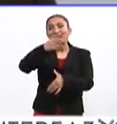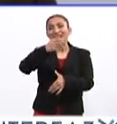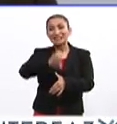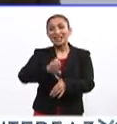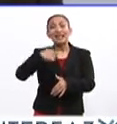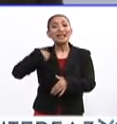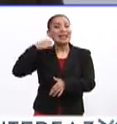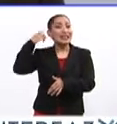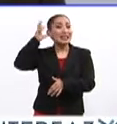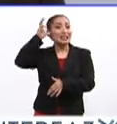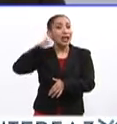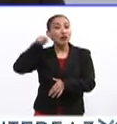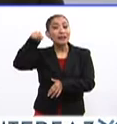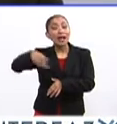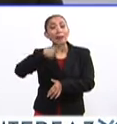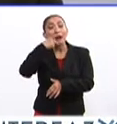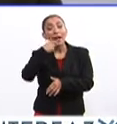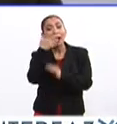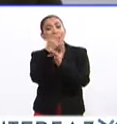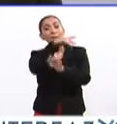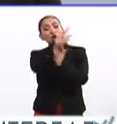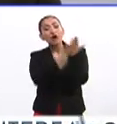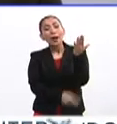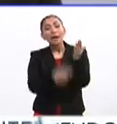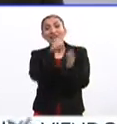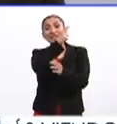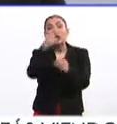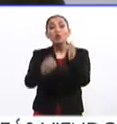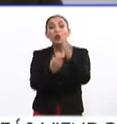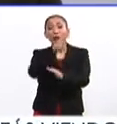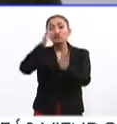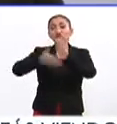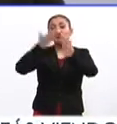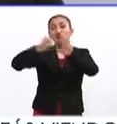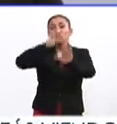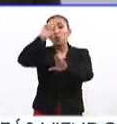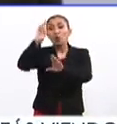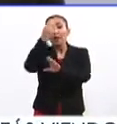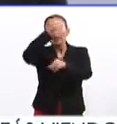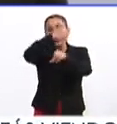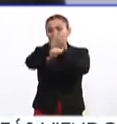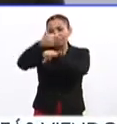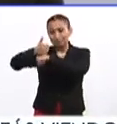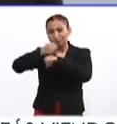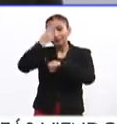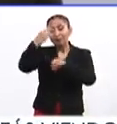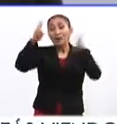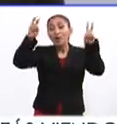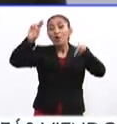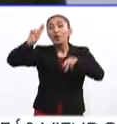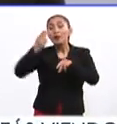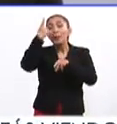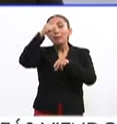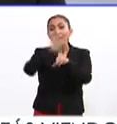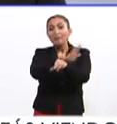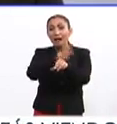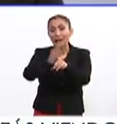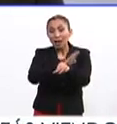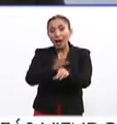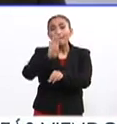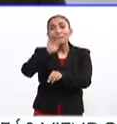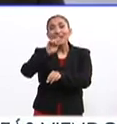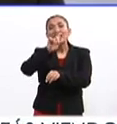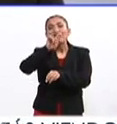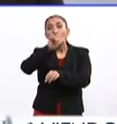Y desde ahí se va a hablar sobre el programa de las 100 nuevas universidades, estas universidades llamadas Universidades para el Bienestar